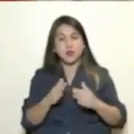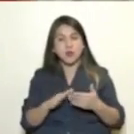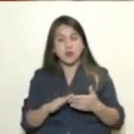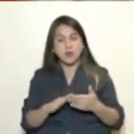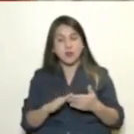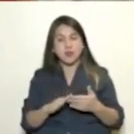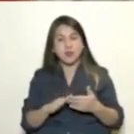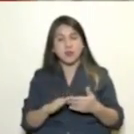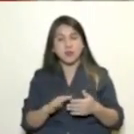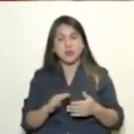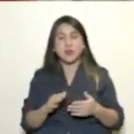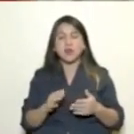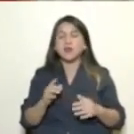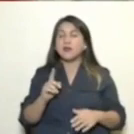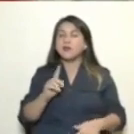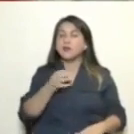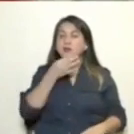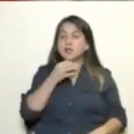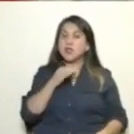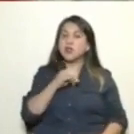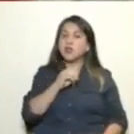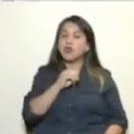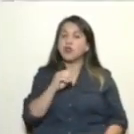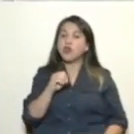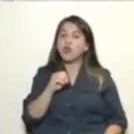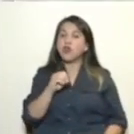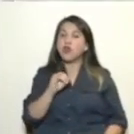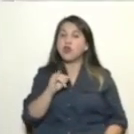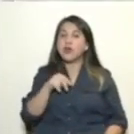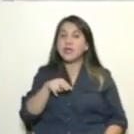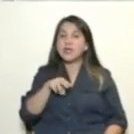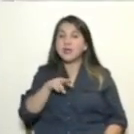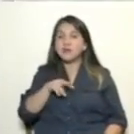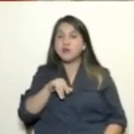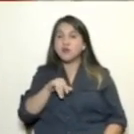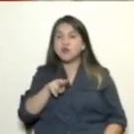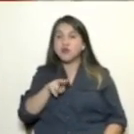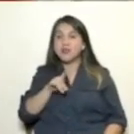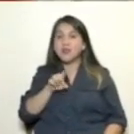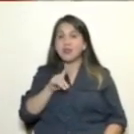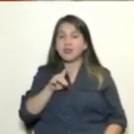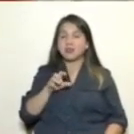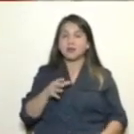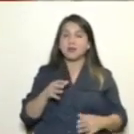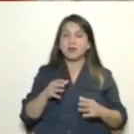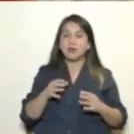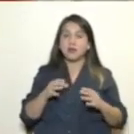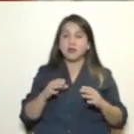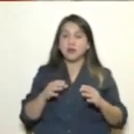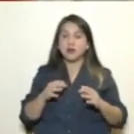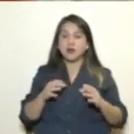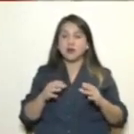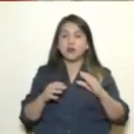una coinmunidad global. Usa esa metáfora ahora, que ahora cobra relevancia. Sí, claro. ¿Qué le parece a usted esa idea de una